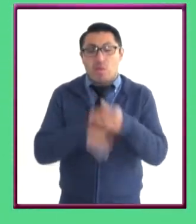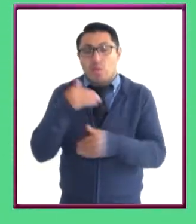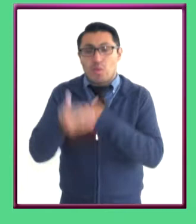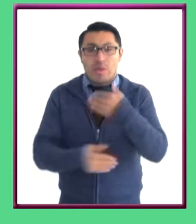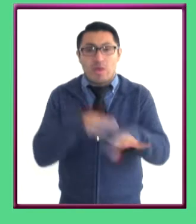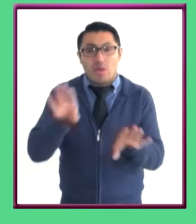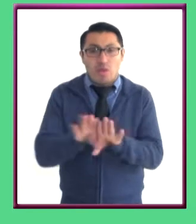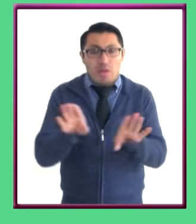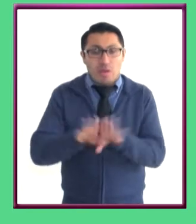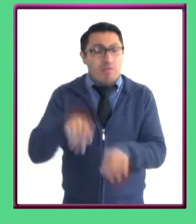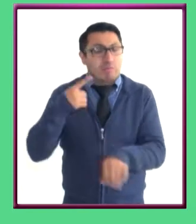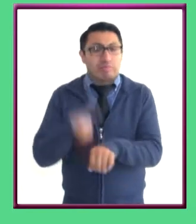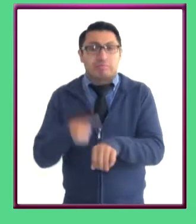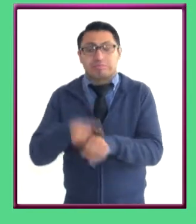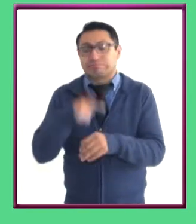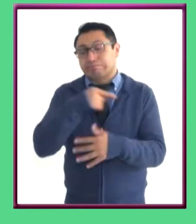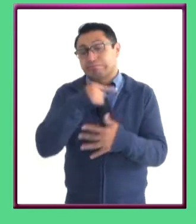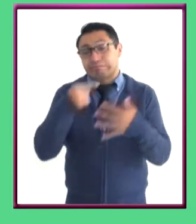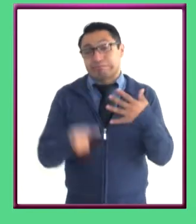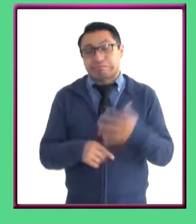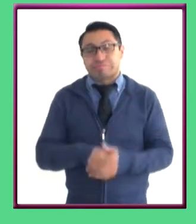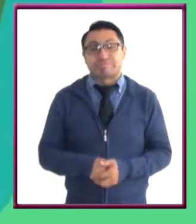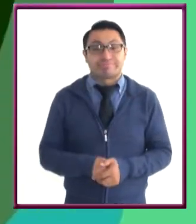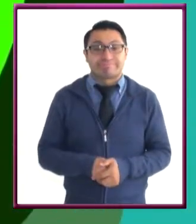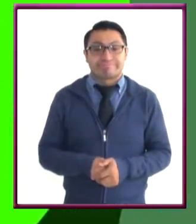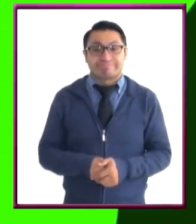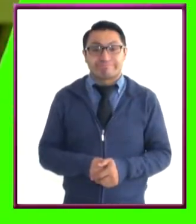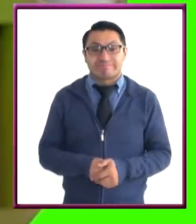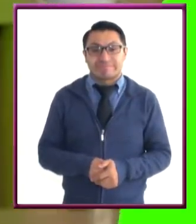desencadenar distintas enfermedades.